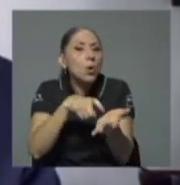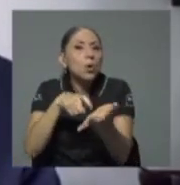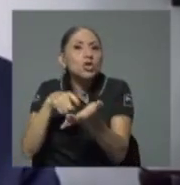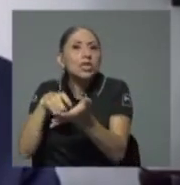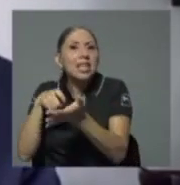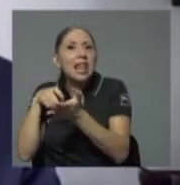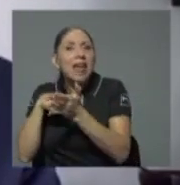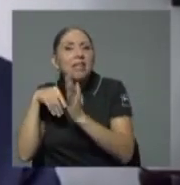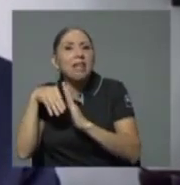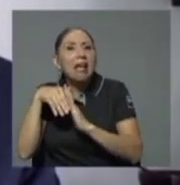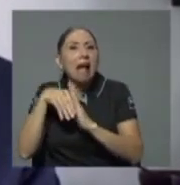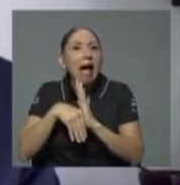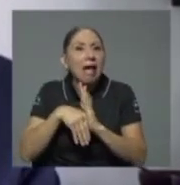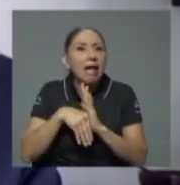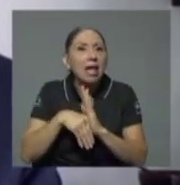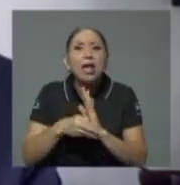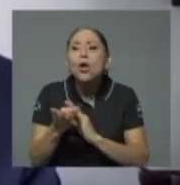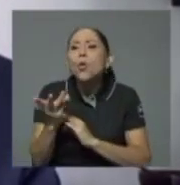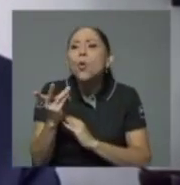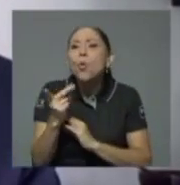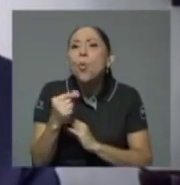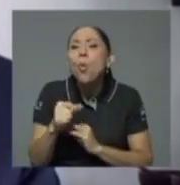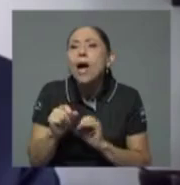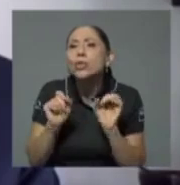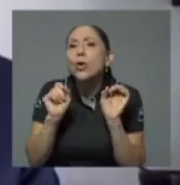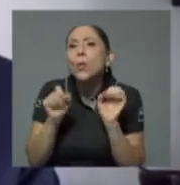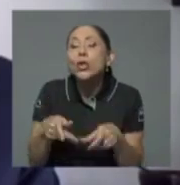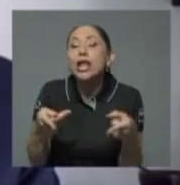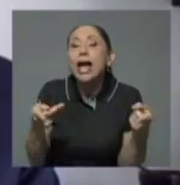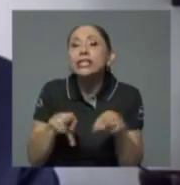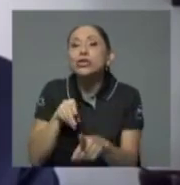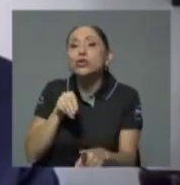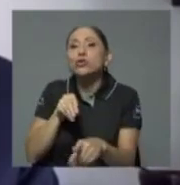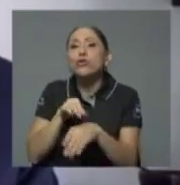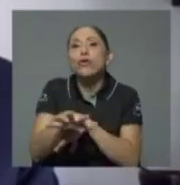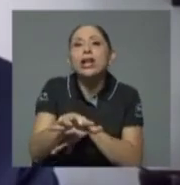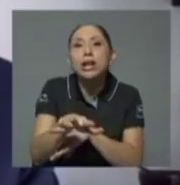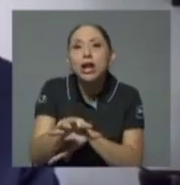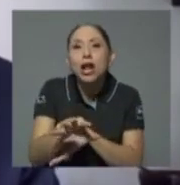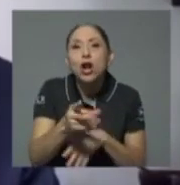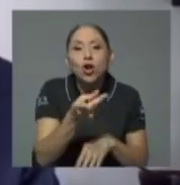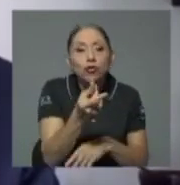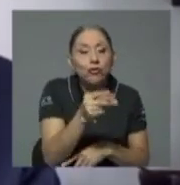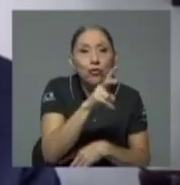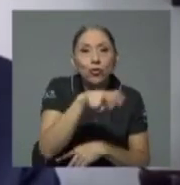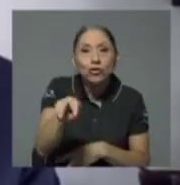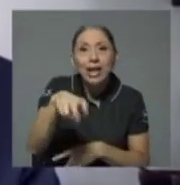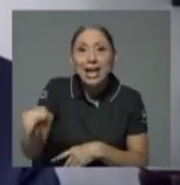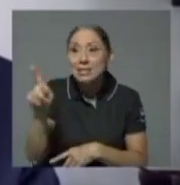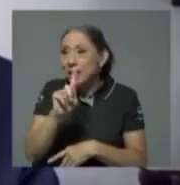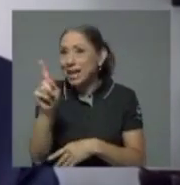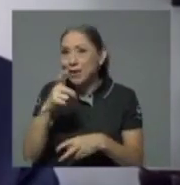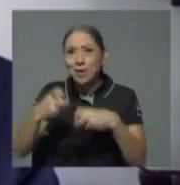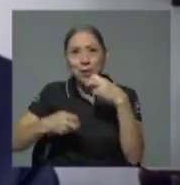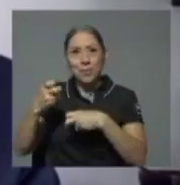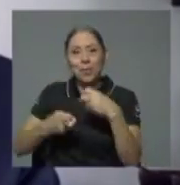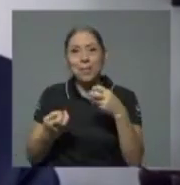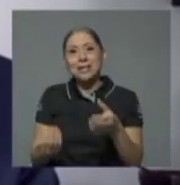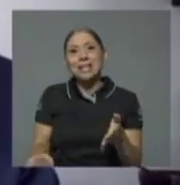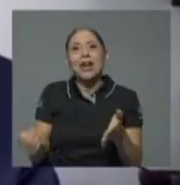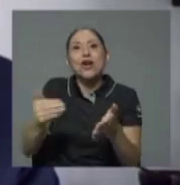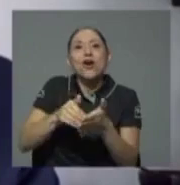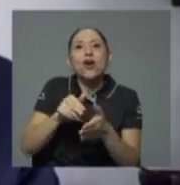podrían sufrir los flujos de caja para que no haya problemas de repago de los bonos, y que en ese